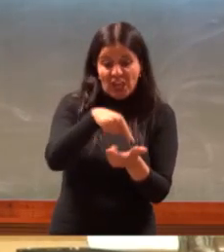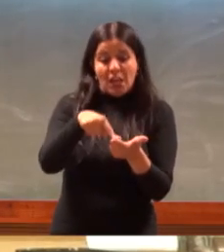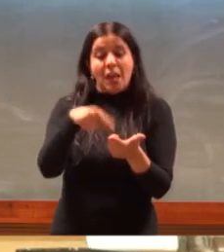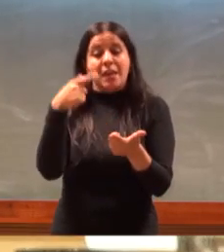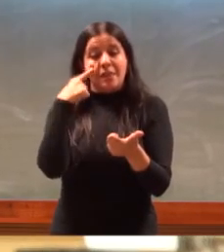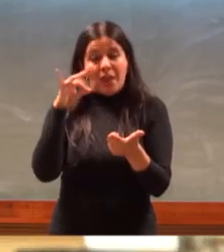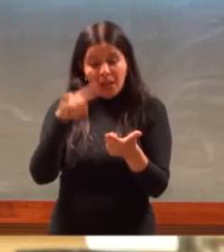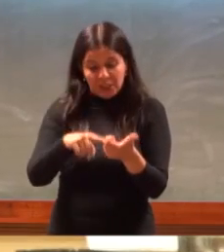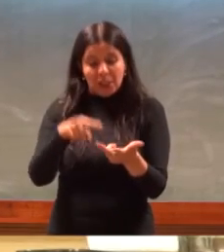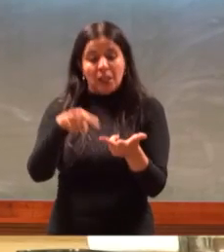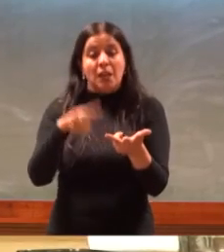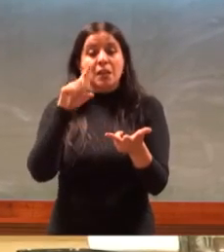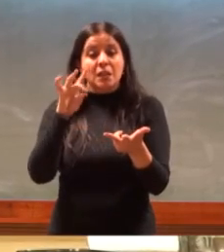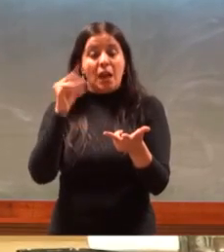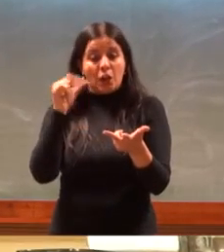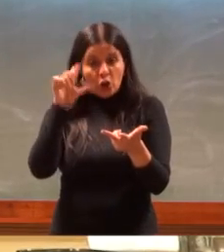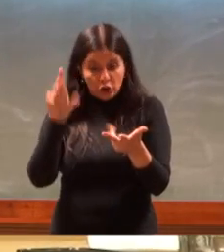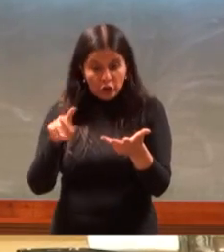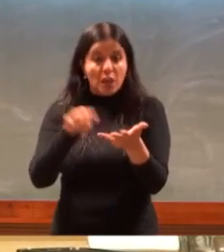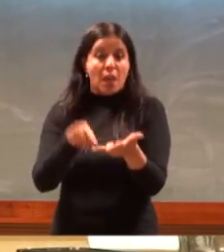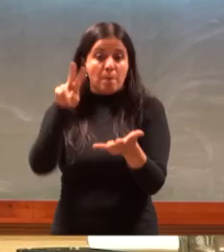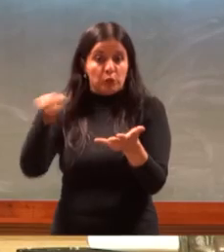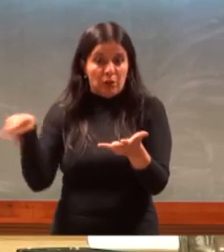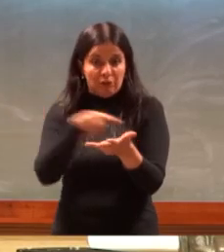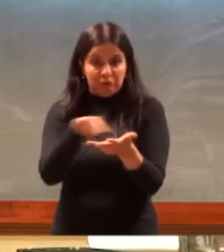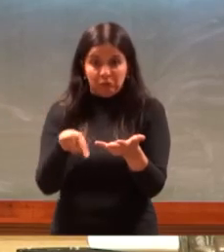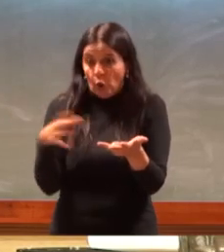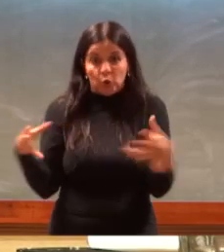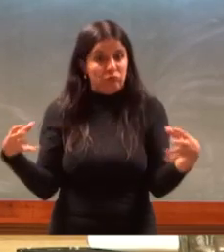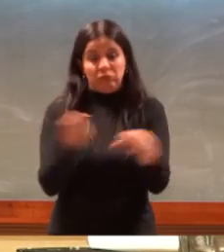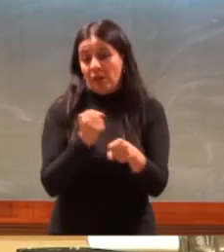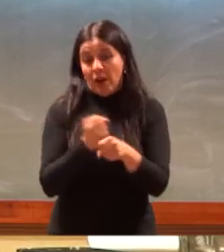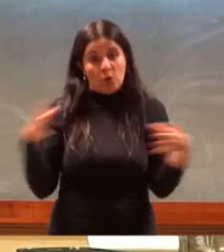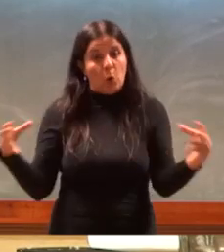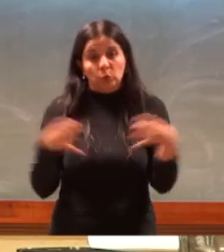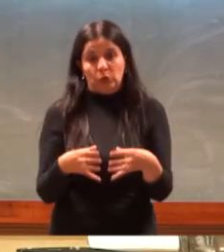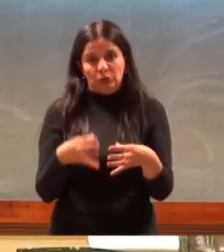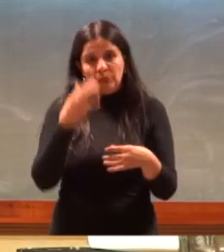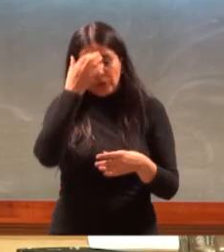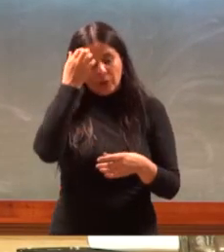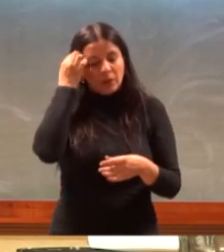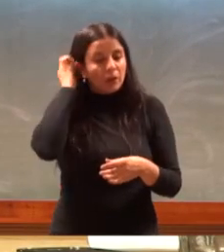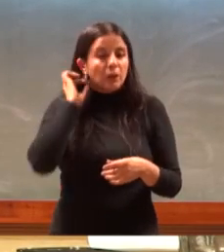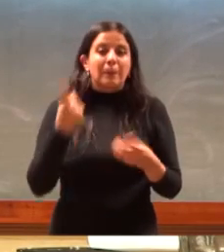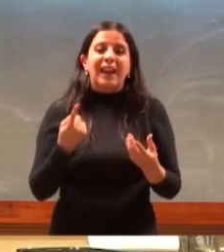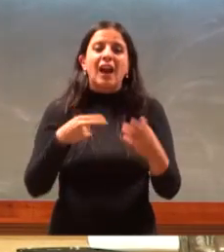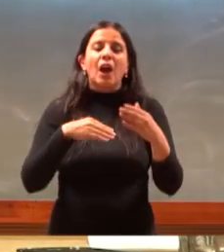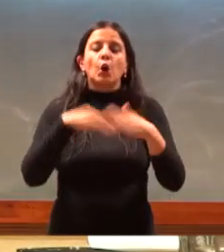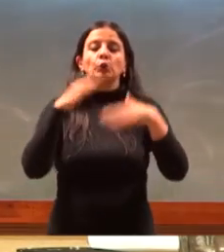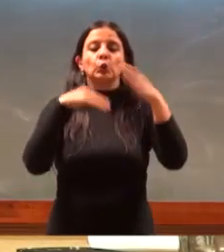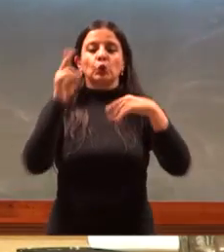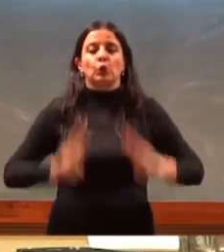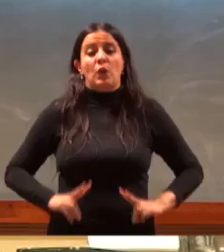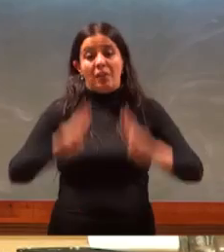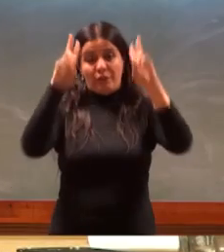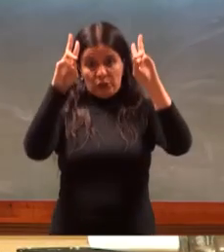y dh ya vienen trabajando conjuntamente Incluso en relación a a a un tema puntual de una construcción de un edificio que va a